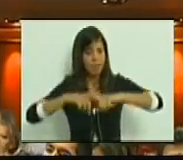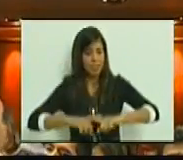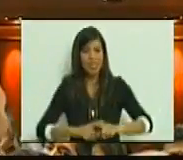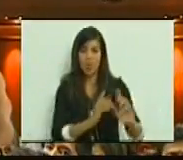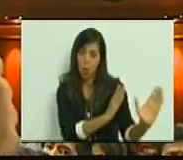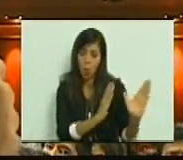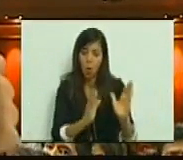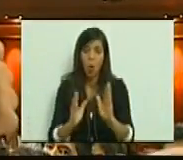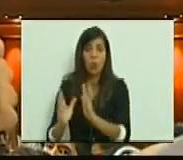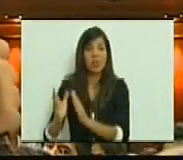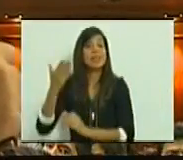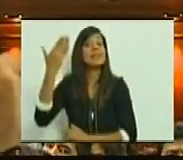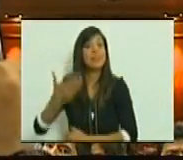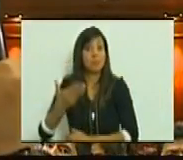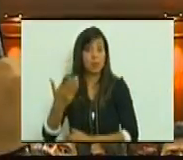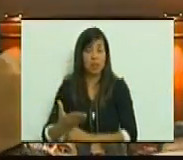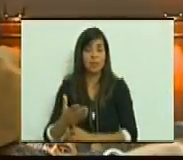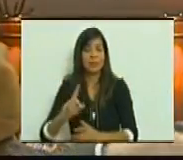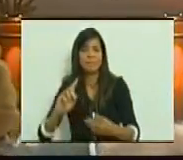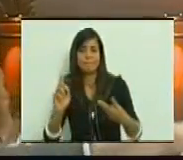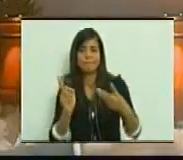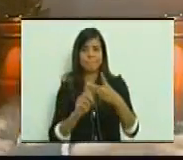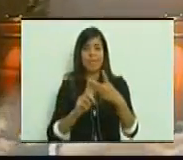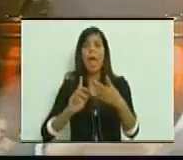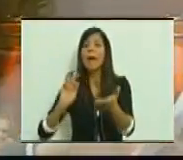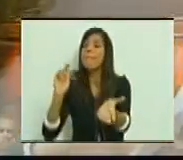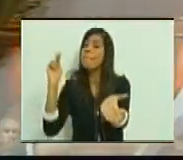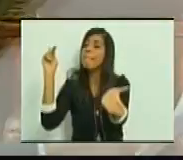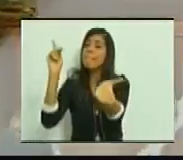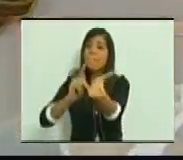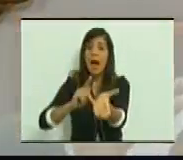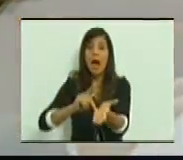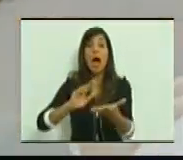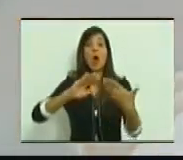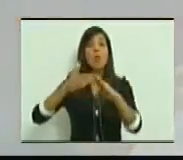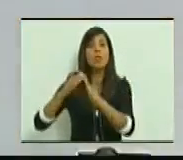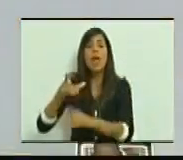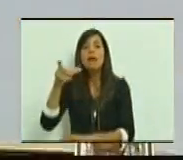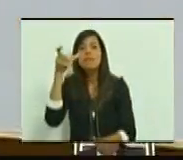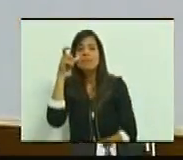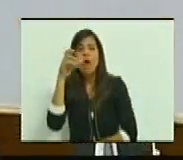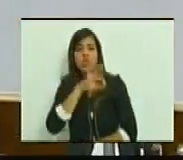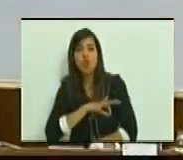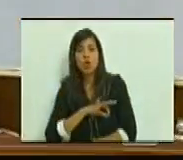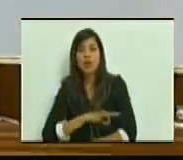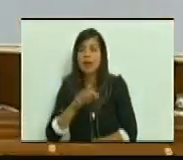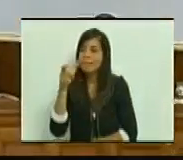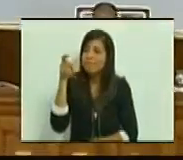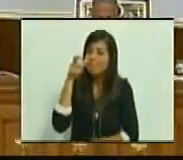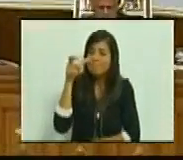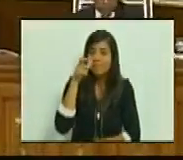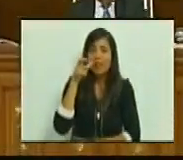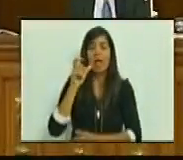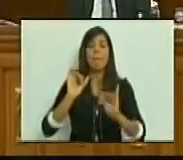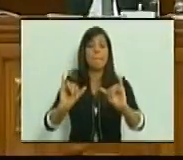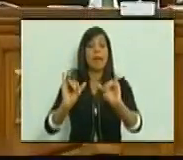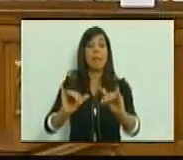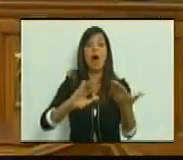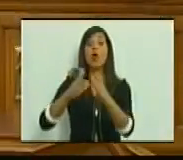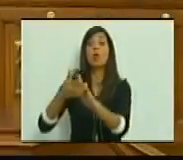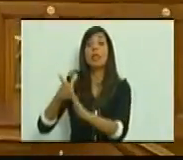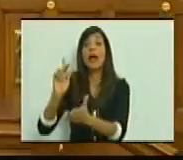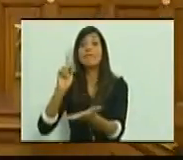y sobre todo participación y contraloría social para garantizar espacios de participación directa y